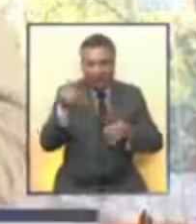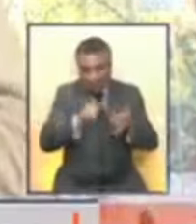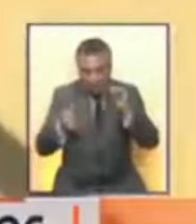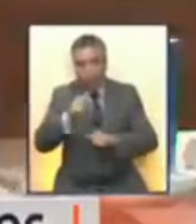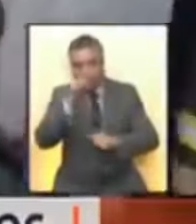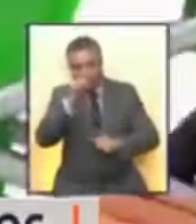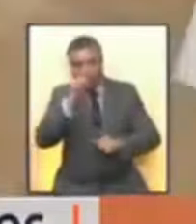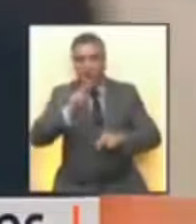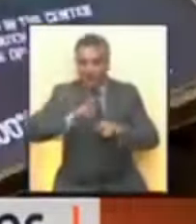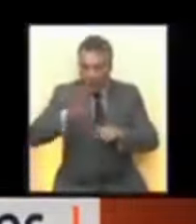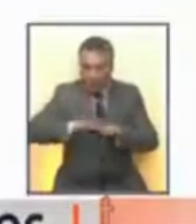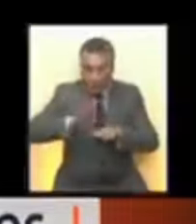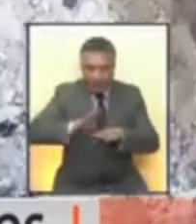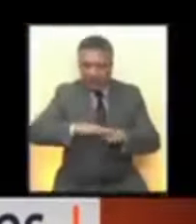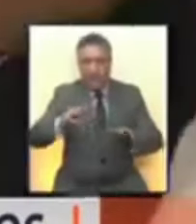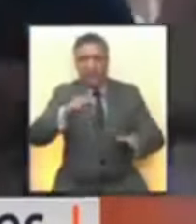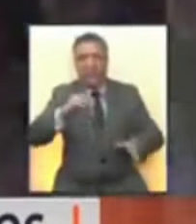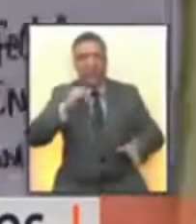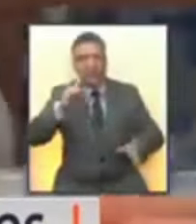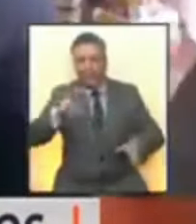unas máquinas.